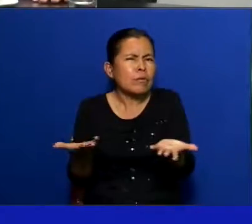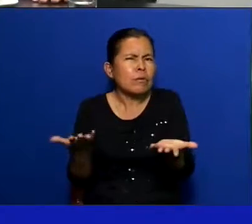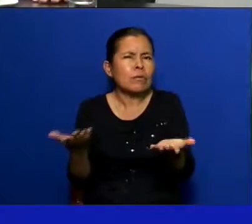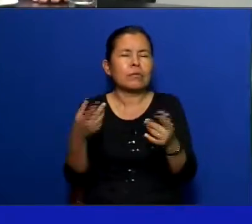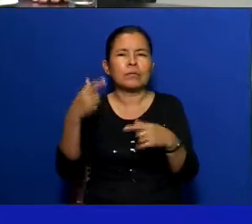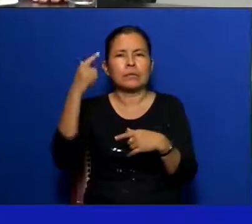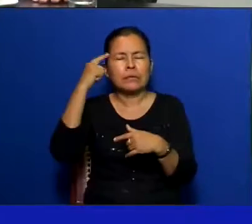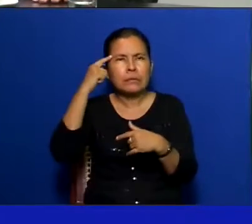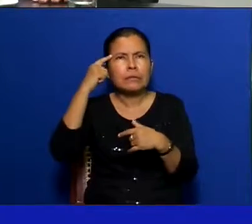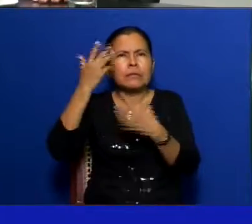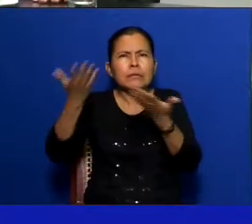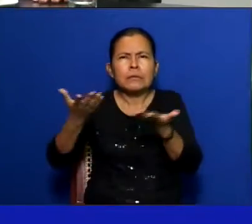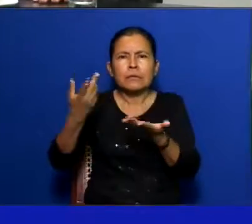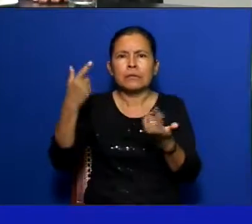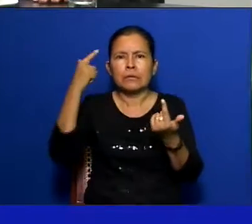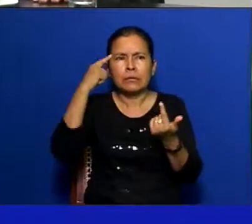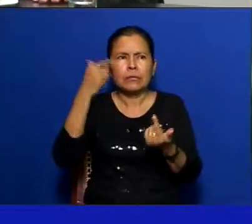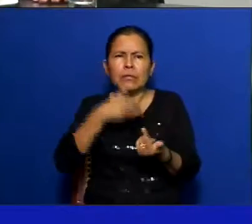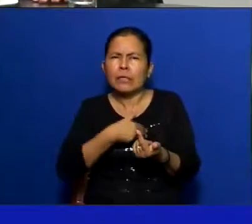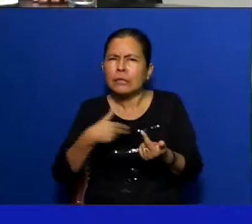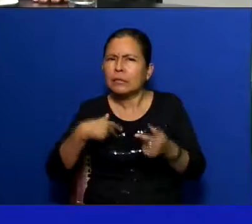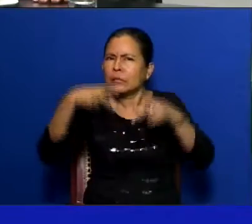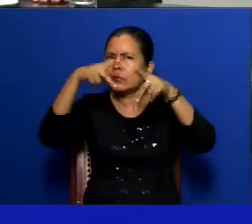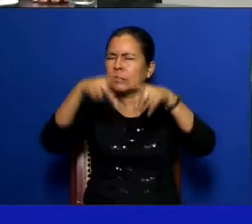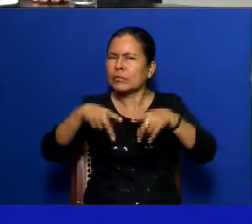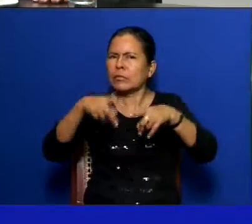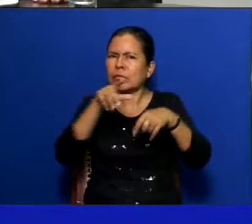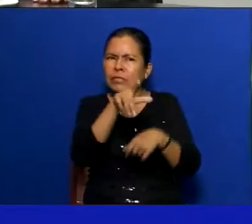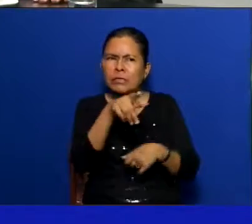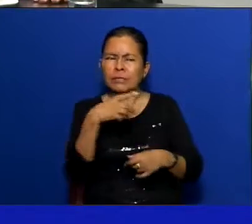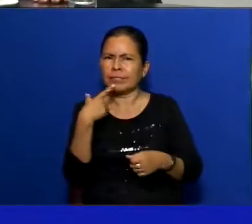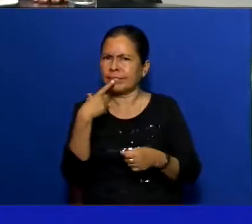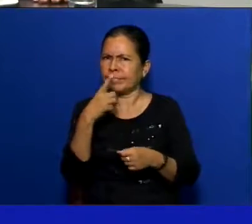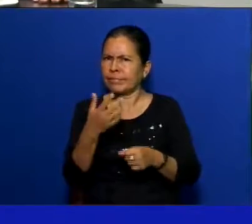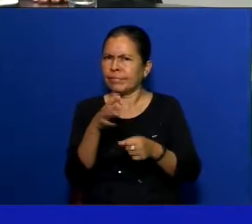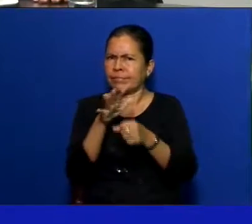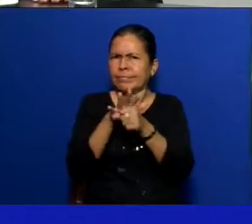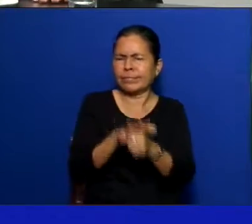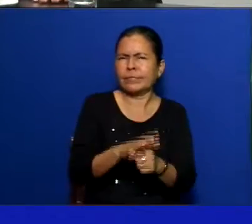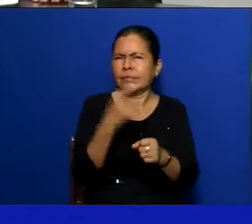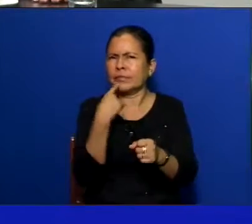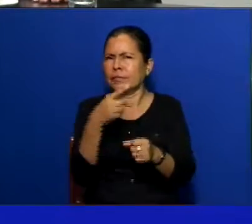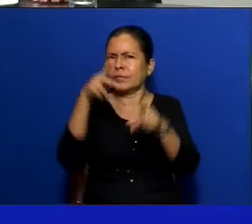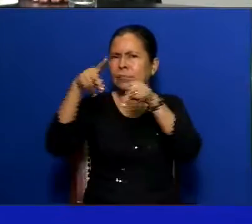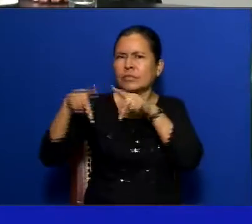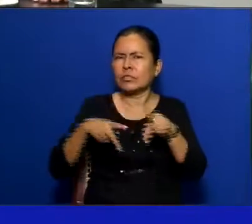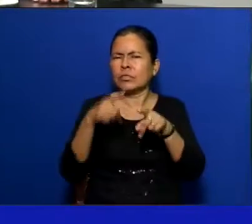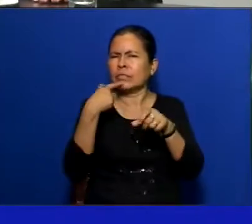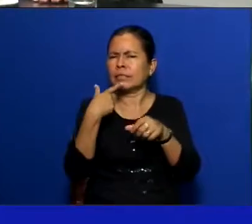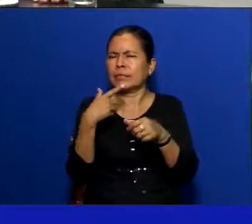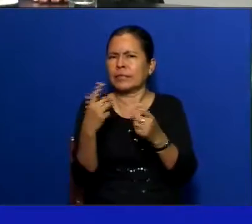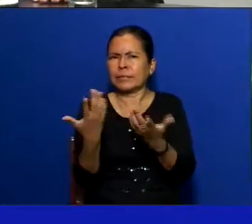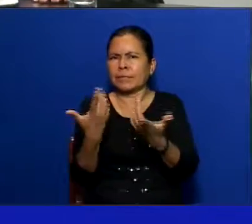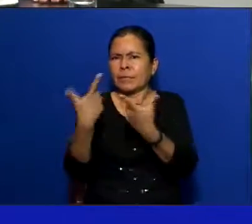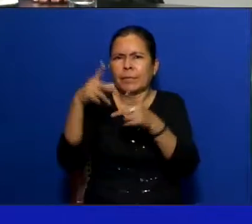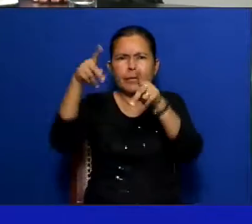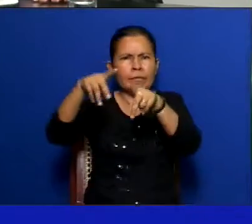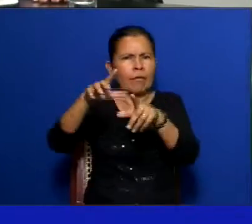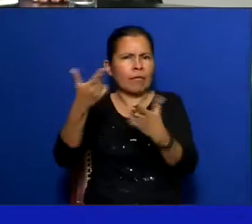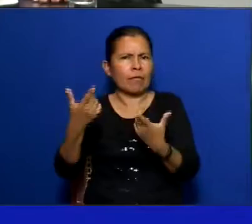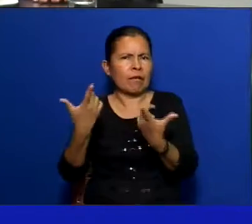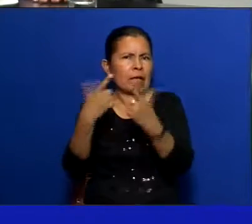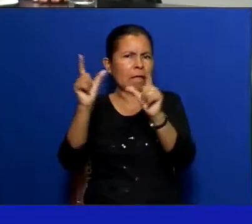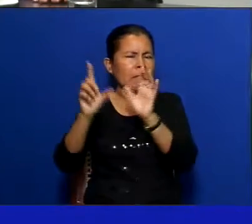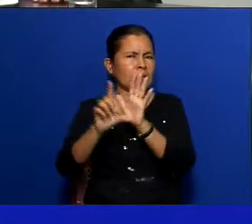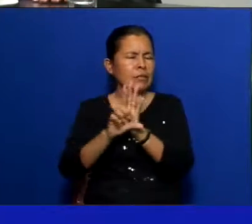cómo hacer para que la población no quede en impunidad, cómo desde el punto de vista de la medicina legal podemos